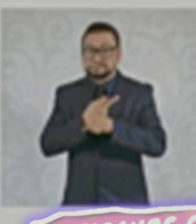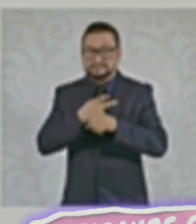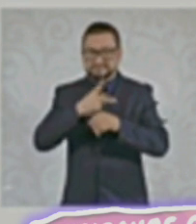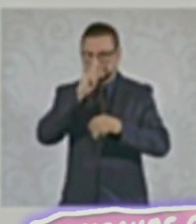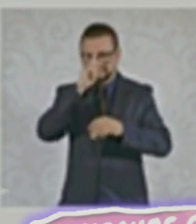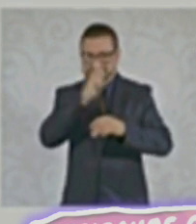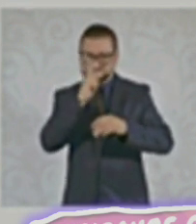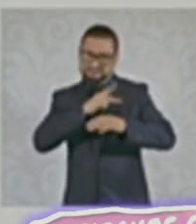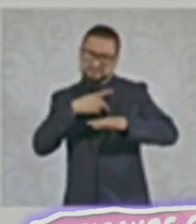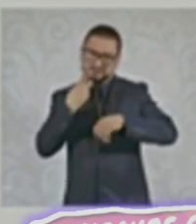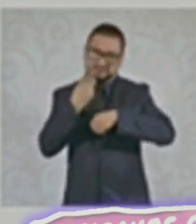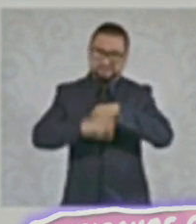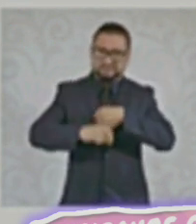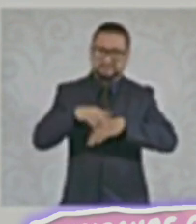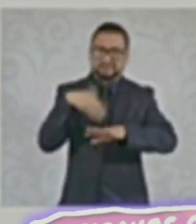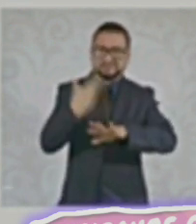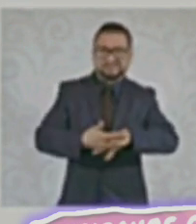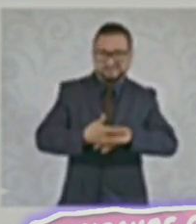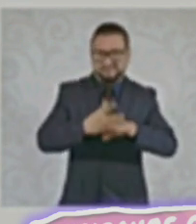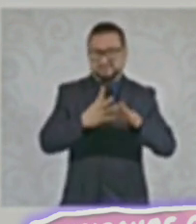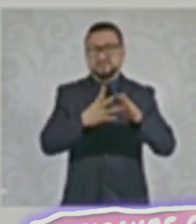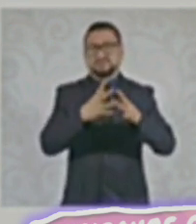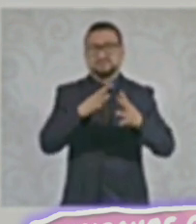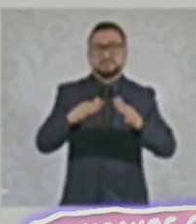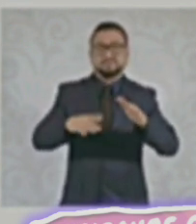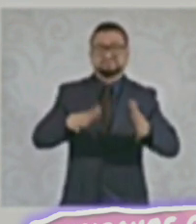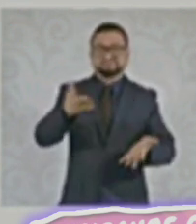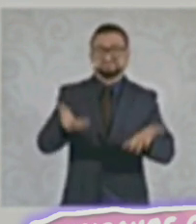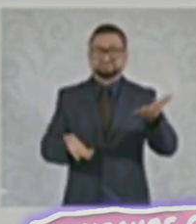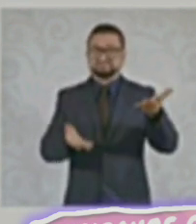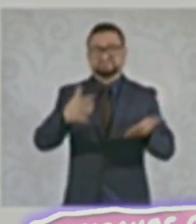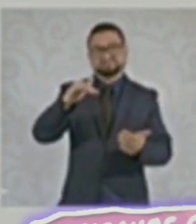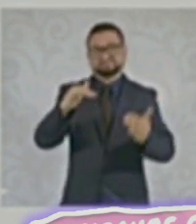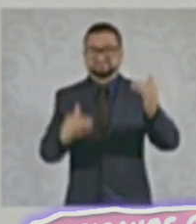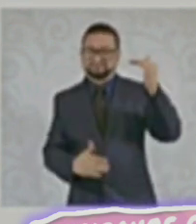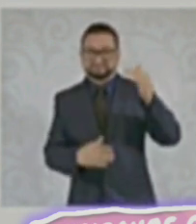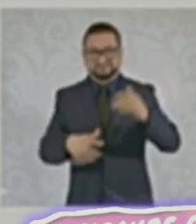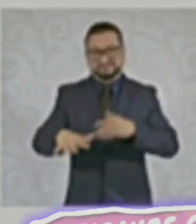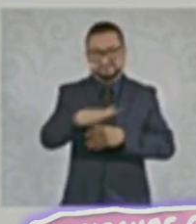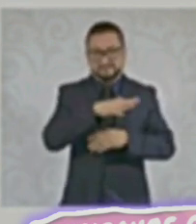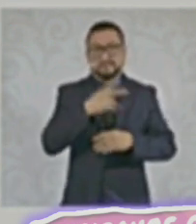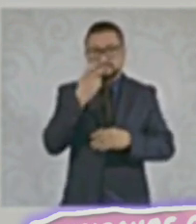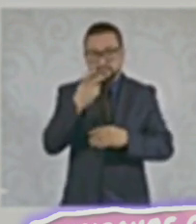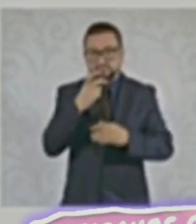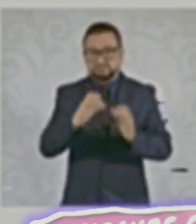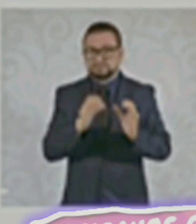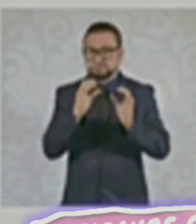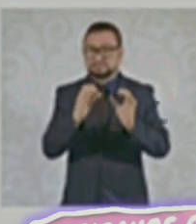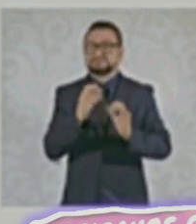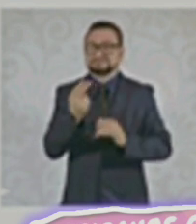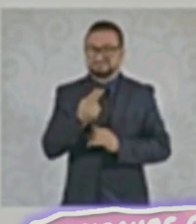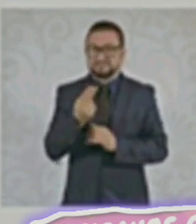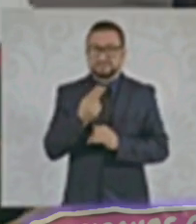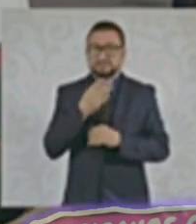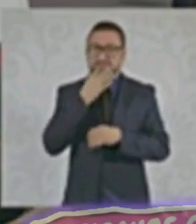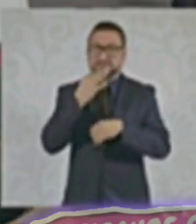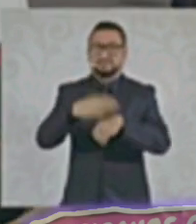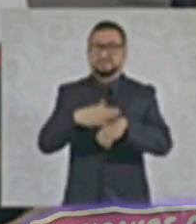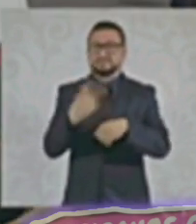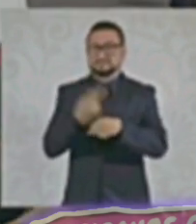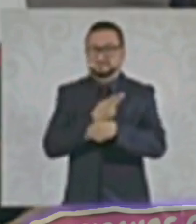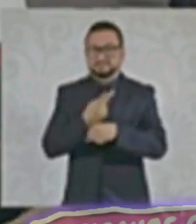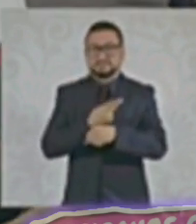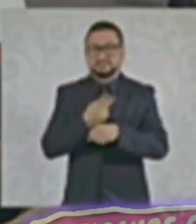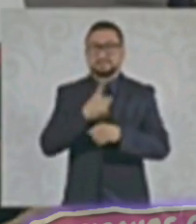gran devastación ambiental y graves desequilibrios ecológicos en esta región. Quería darles un poco cuál es la dimensión,